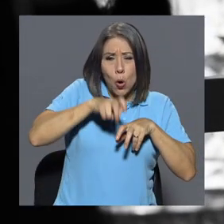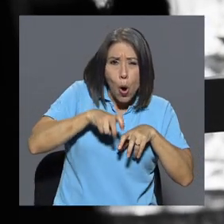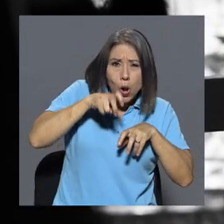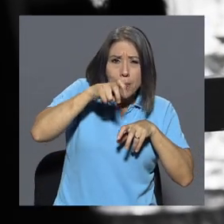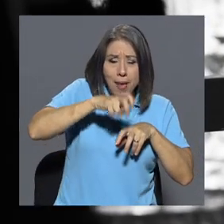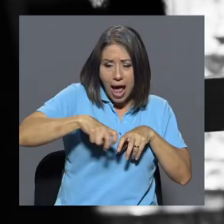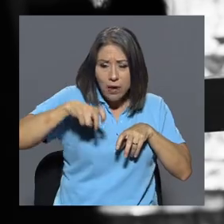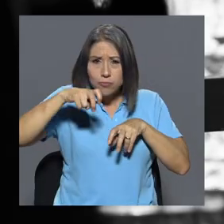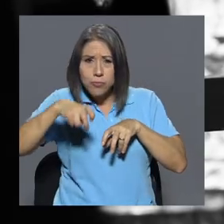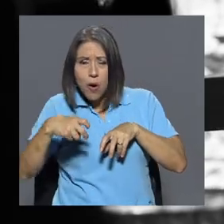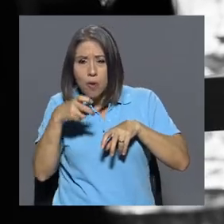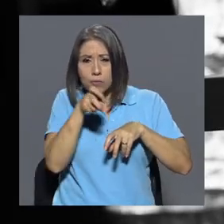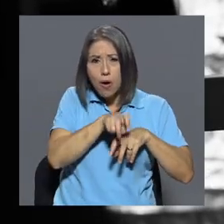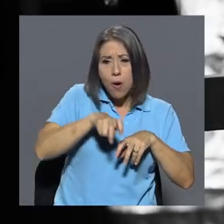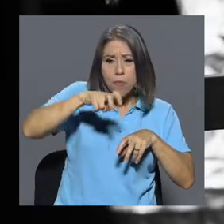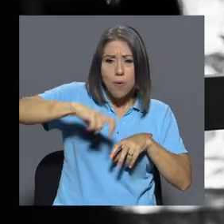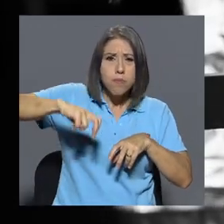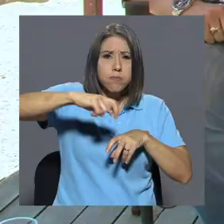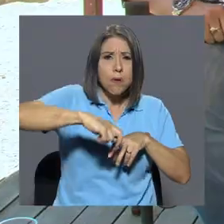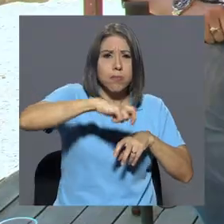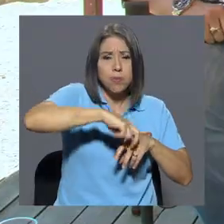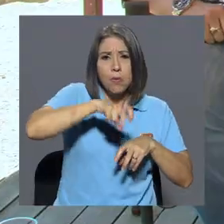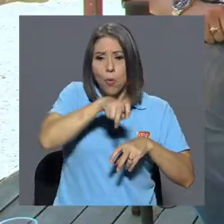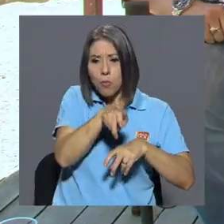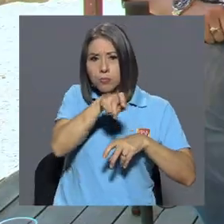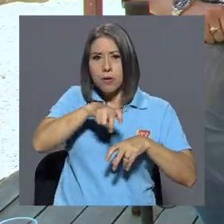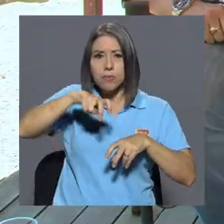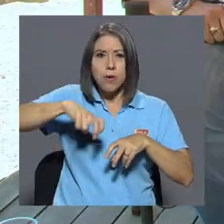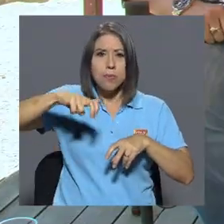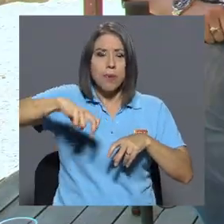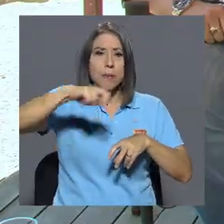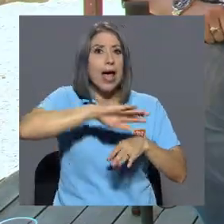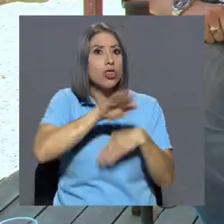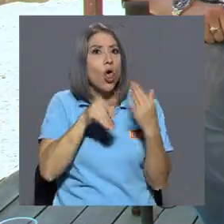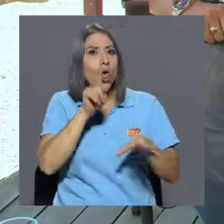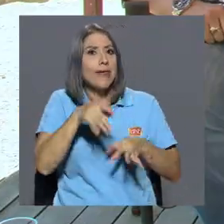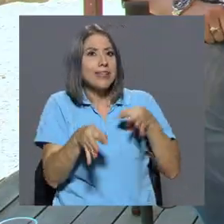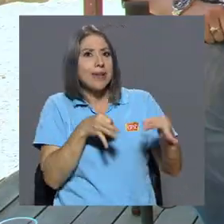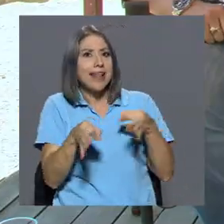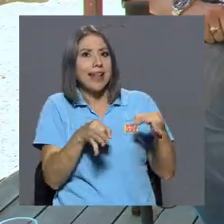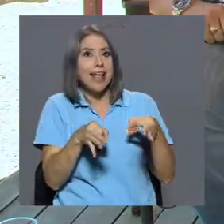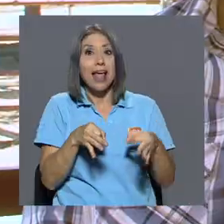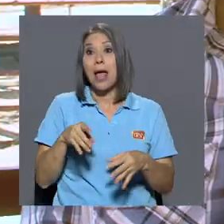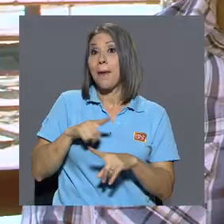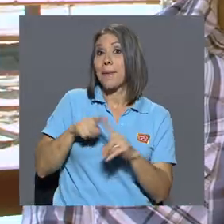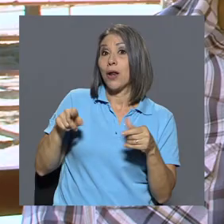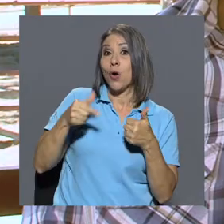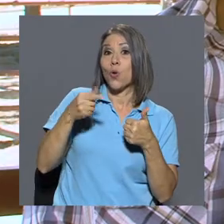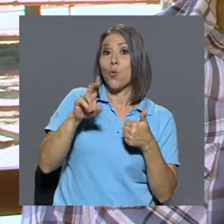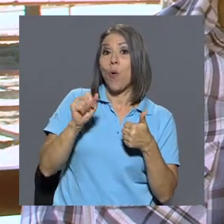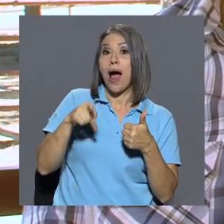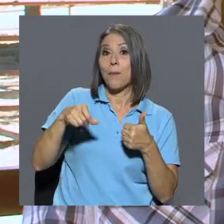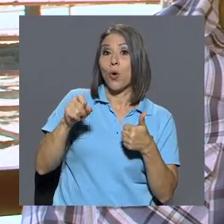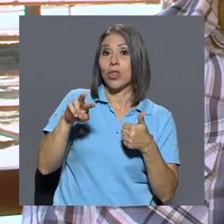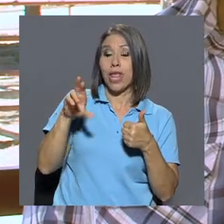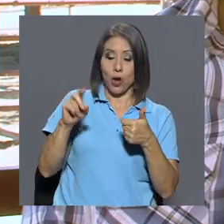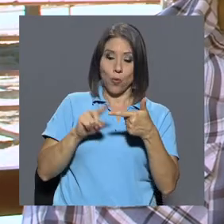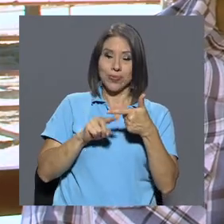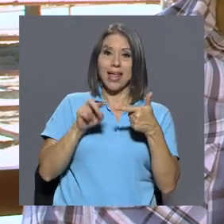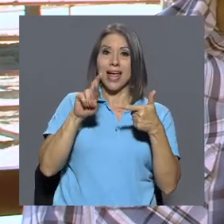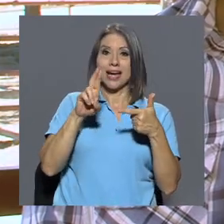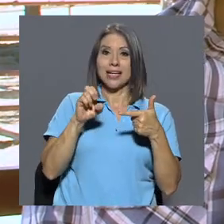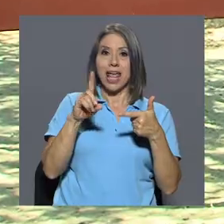redondea. ¿Entiendes? Todo eso hay que definirlo, hay que explicarlo. El guapoteo. El guapoteo, la redondera. La redondera, okay. El